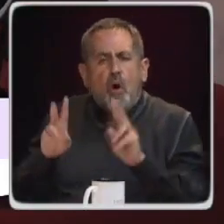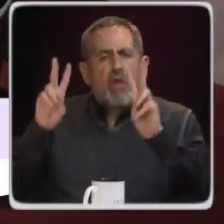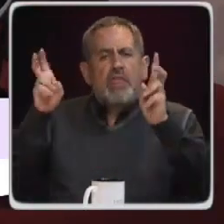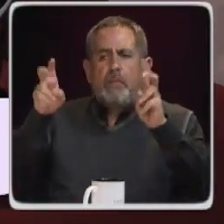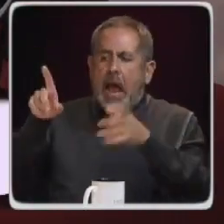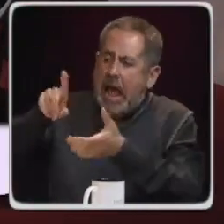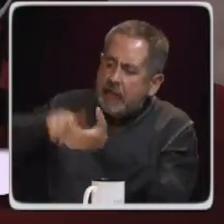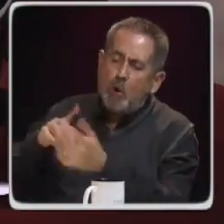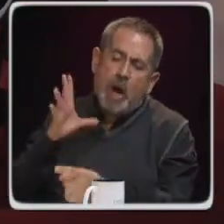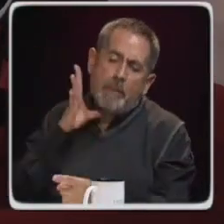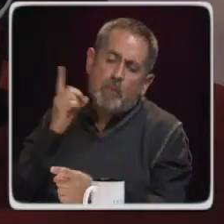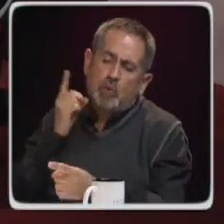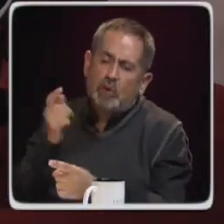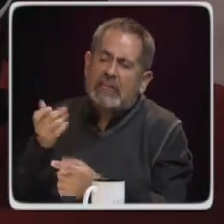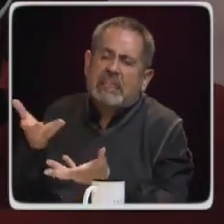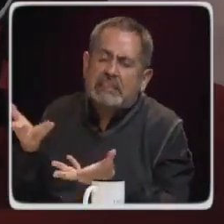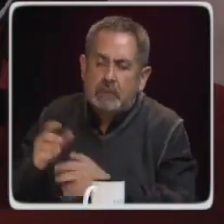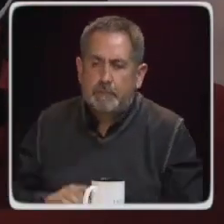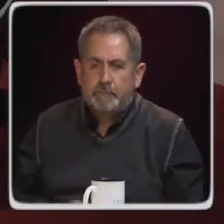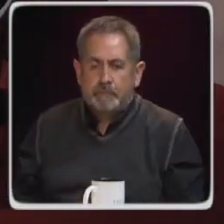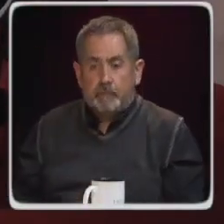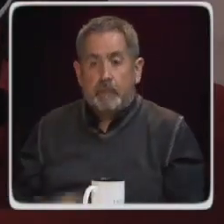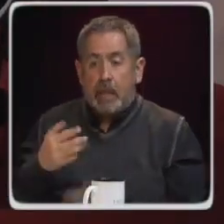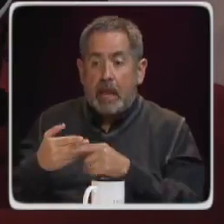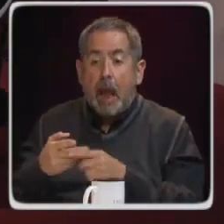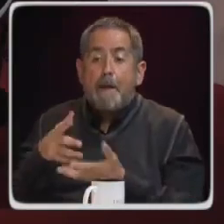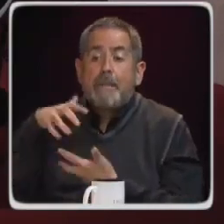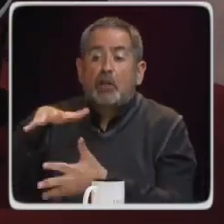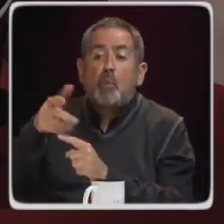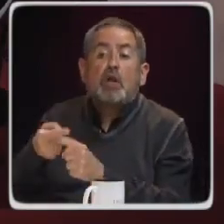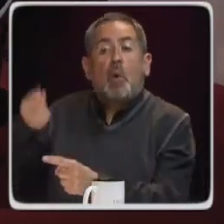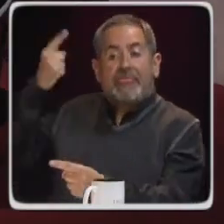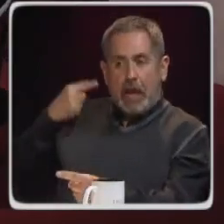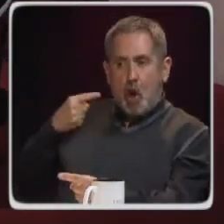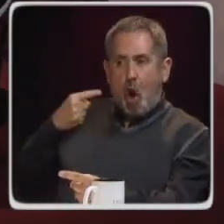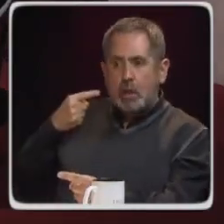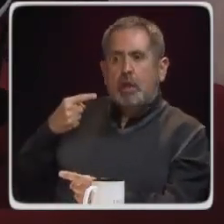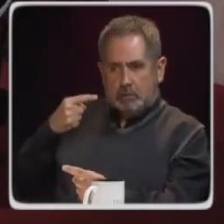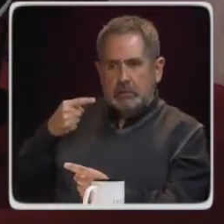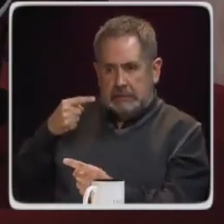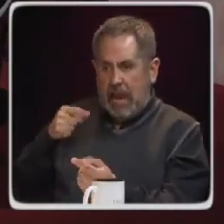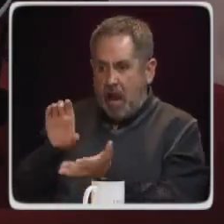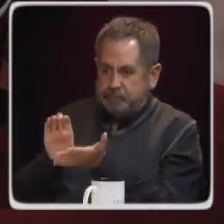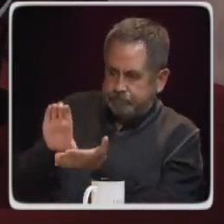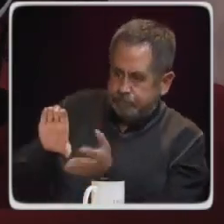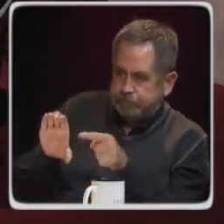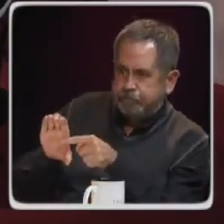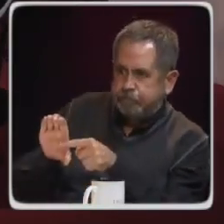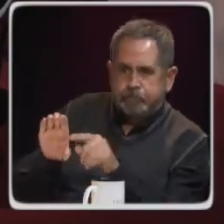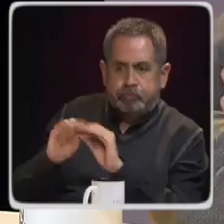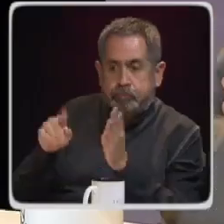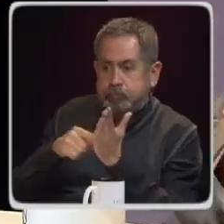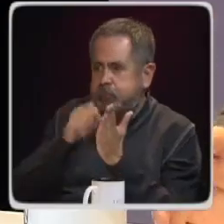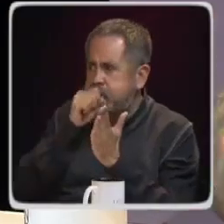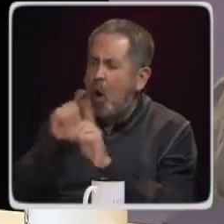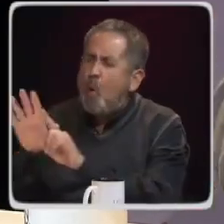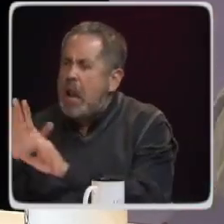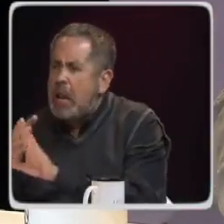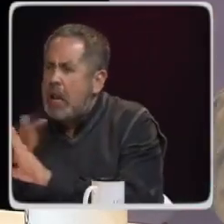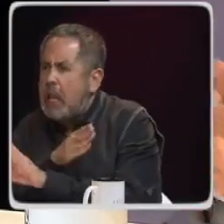señas, que son gramáticas totalmente diferentes. Para poder enseñar el español necesitamos la lengua de señas como una lengua fuerte,